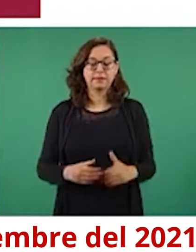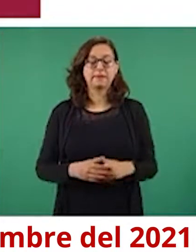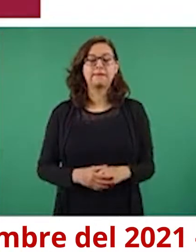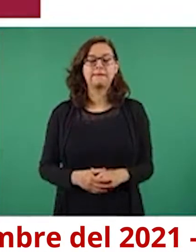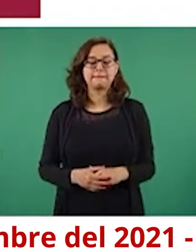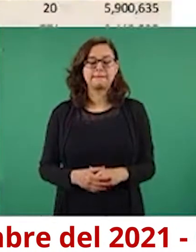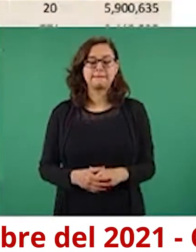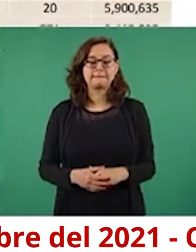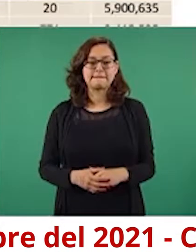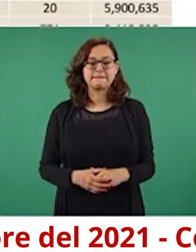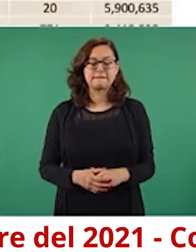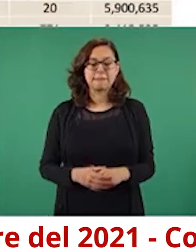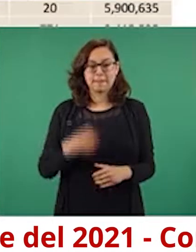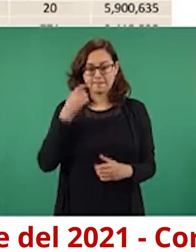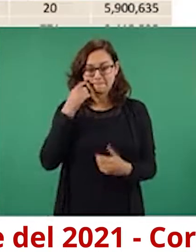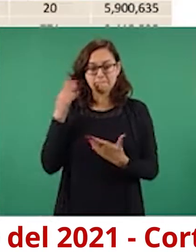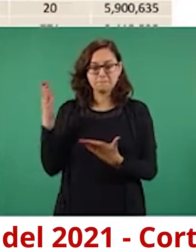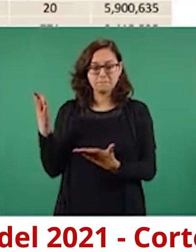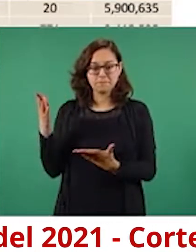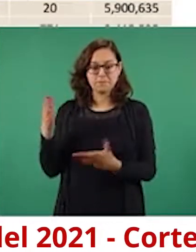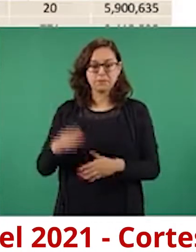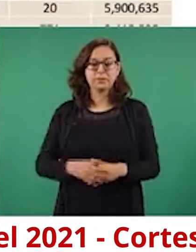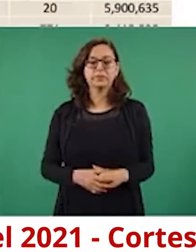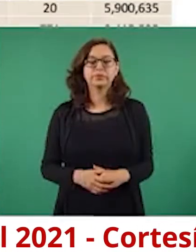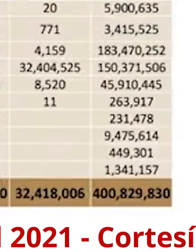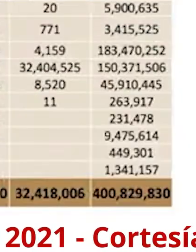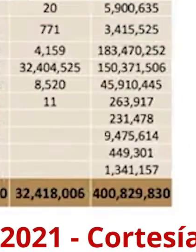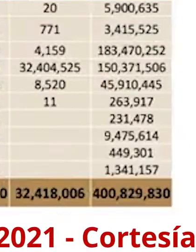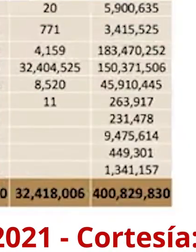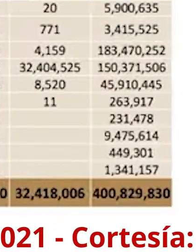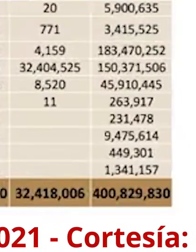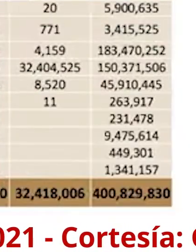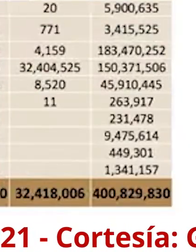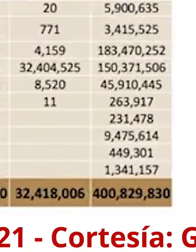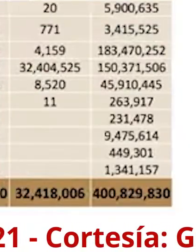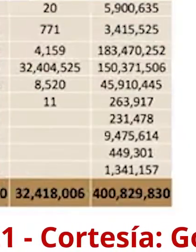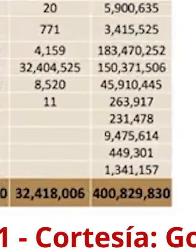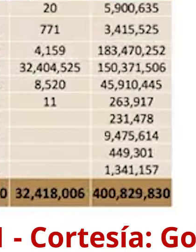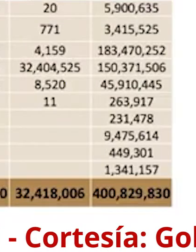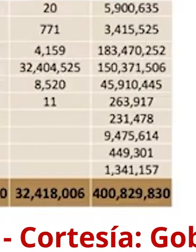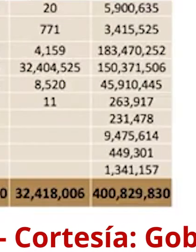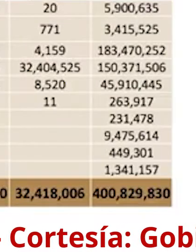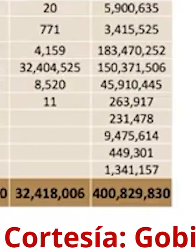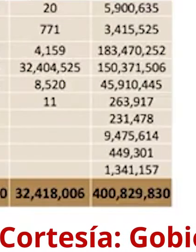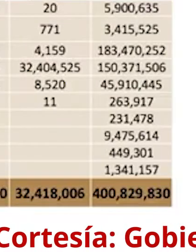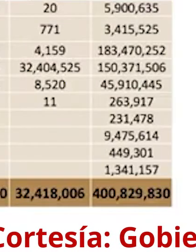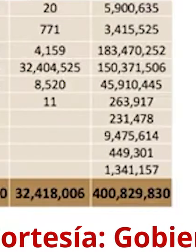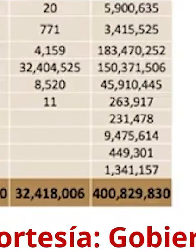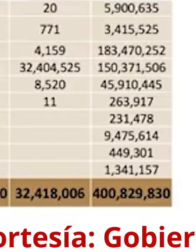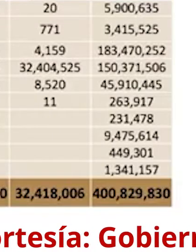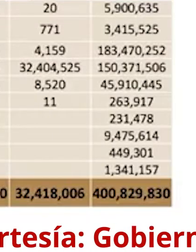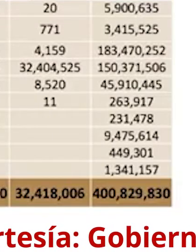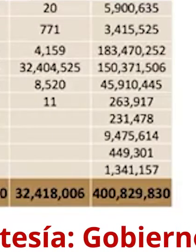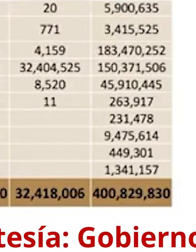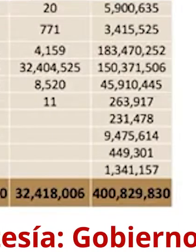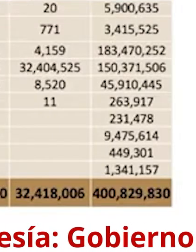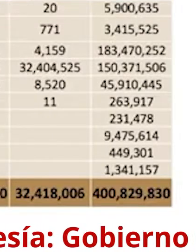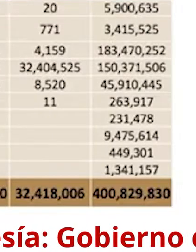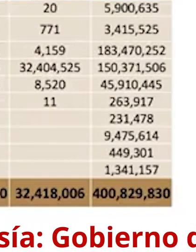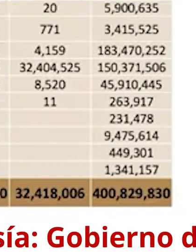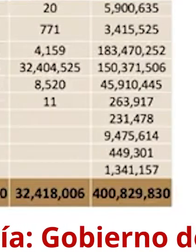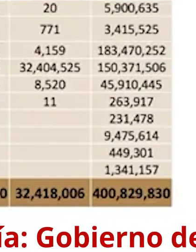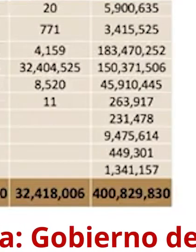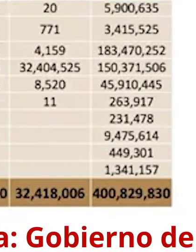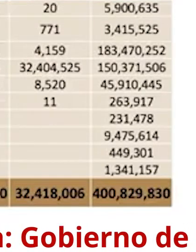se presentan las órdenes de suministro de insumos médicos para cada una de las instituciones y como pueden ver,